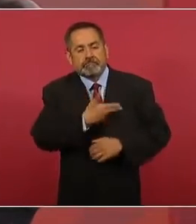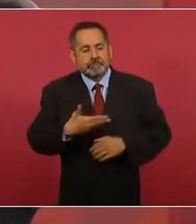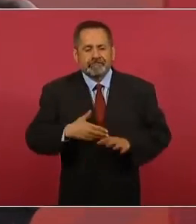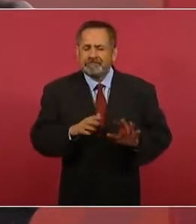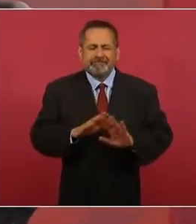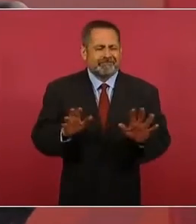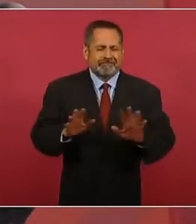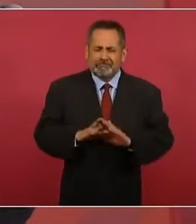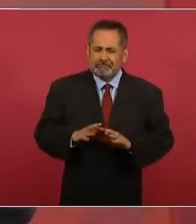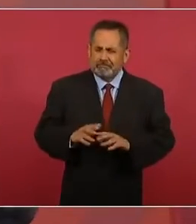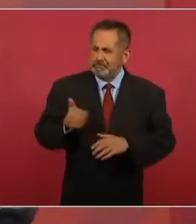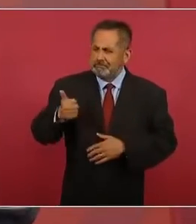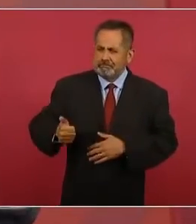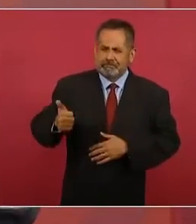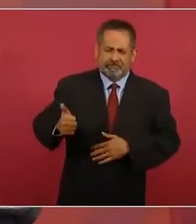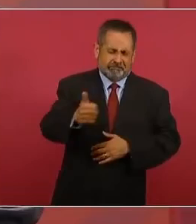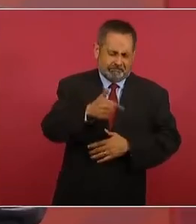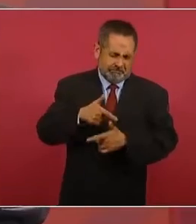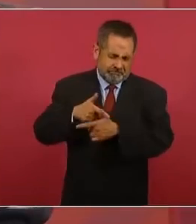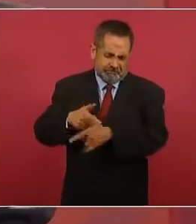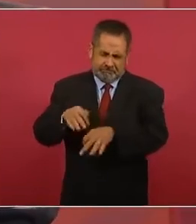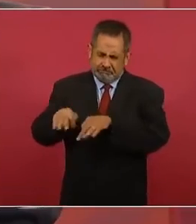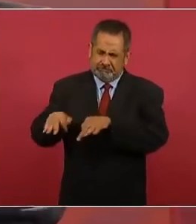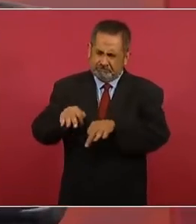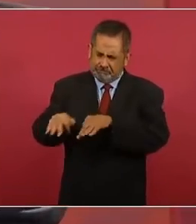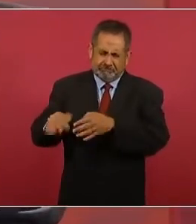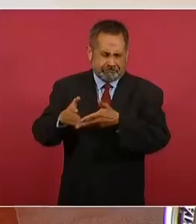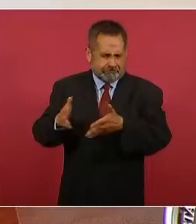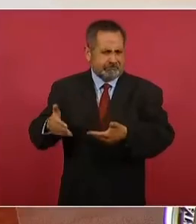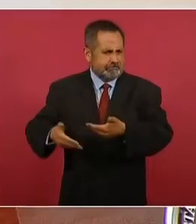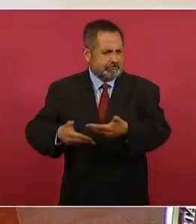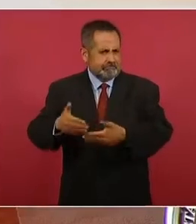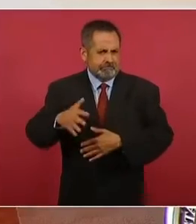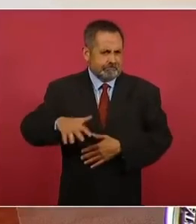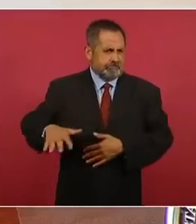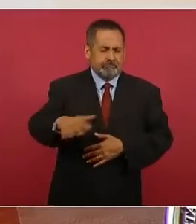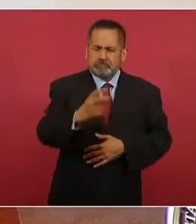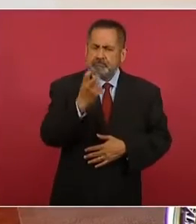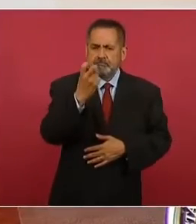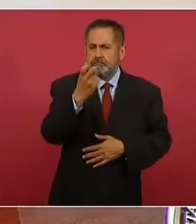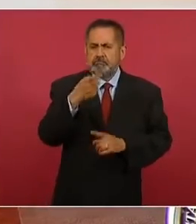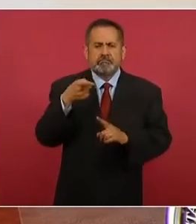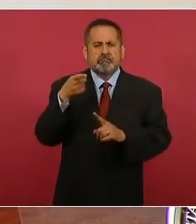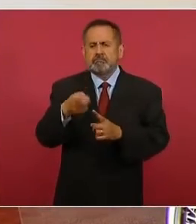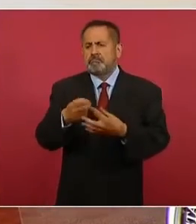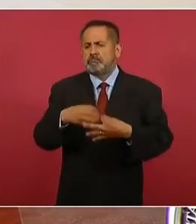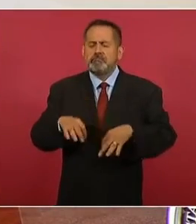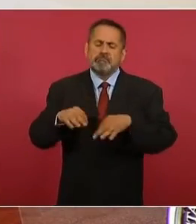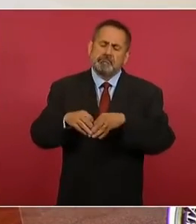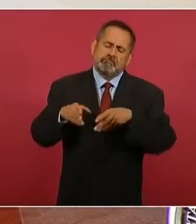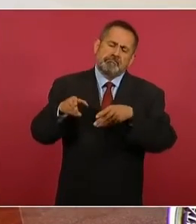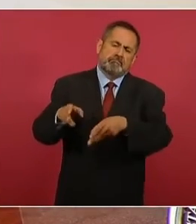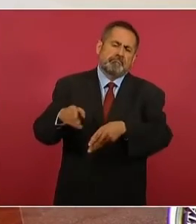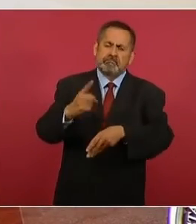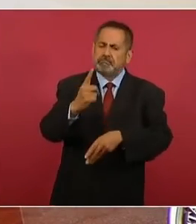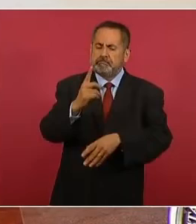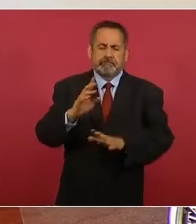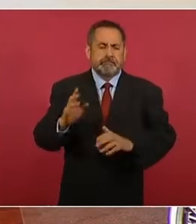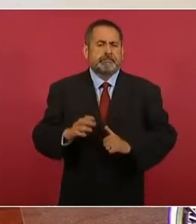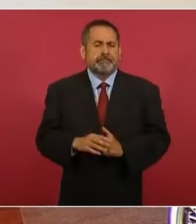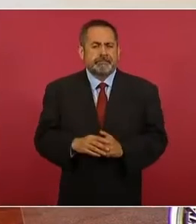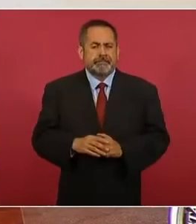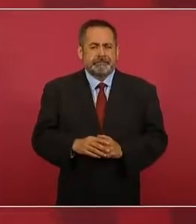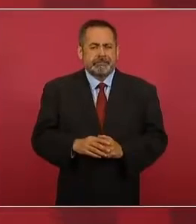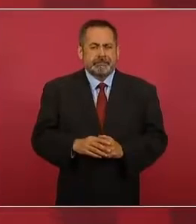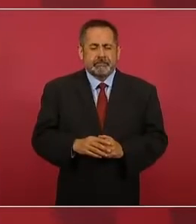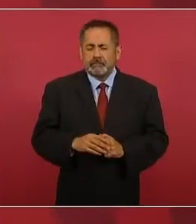¿no?, sirviéndole al pueblo, que eso es lo más importante. Lo más